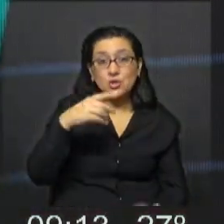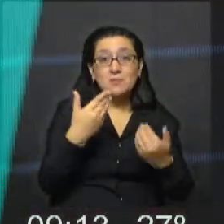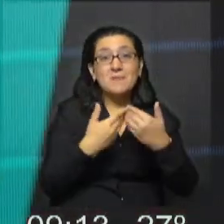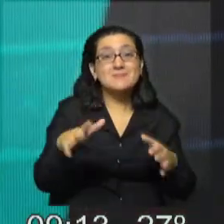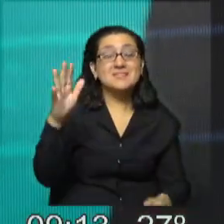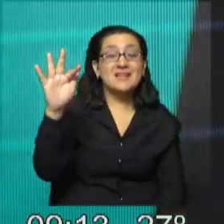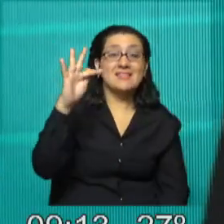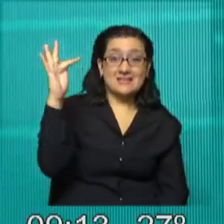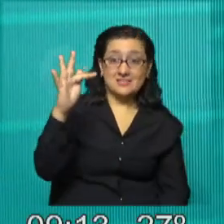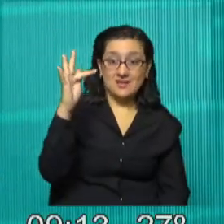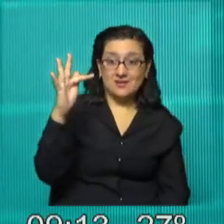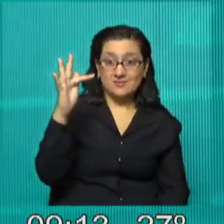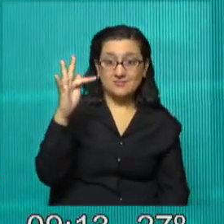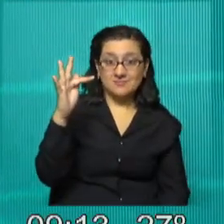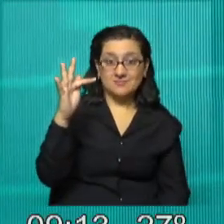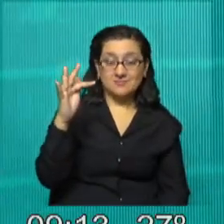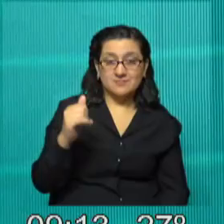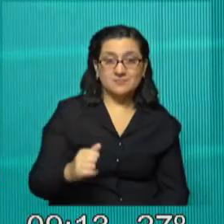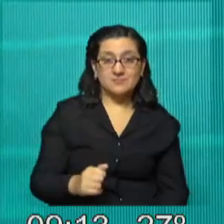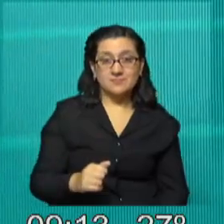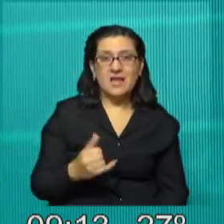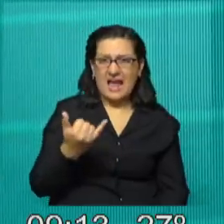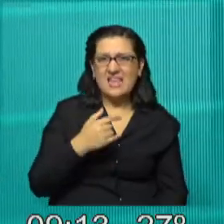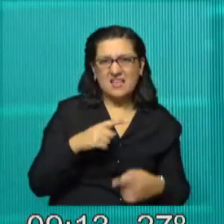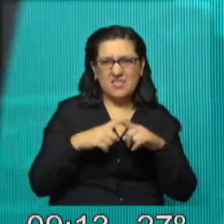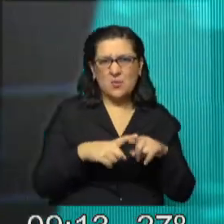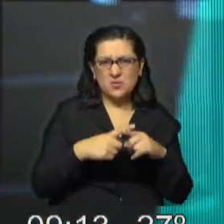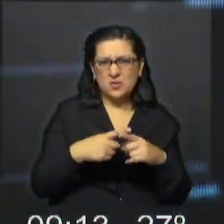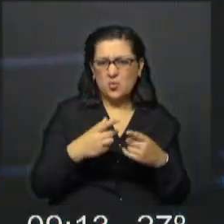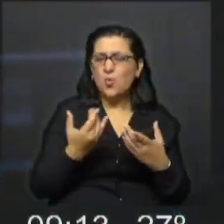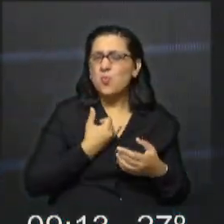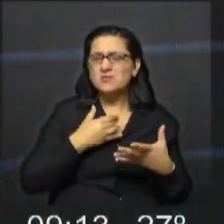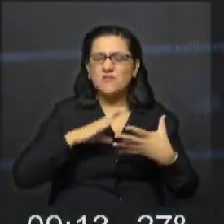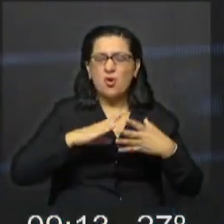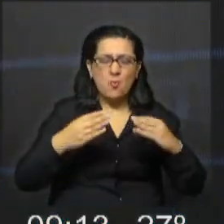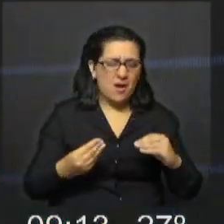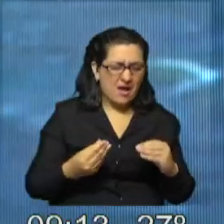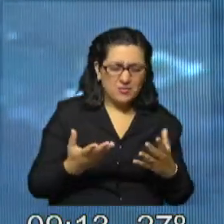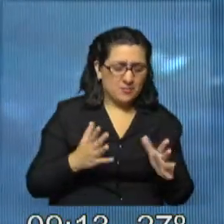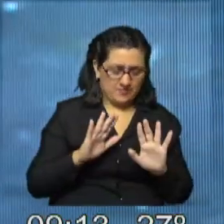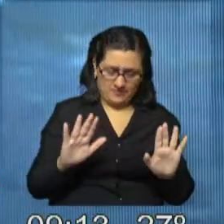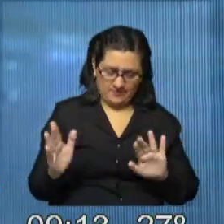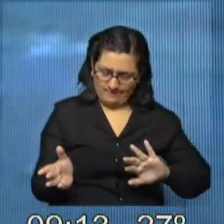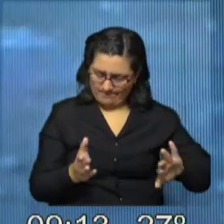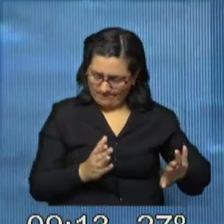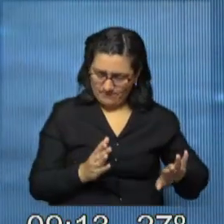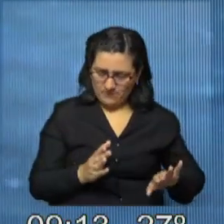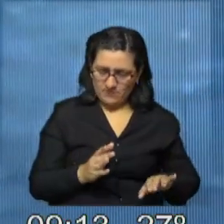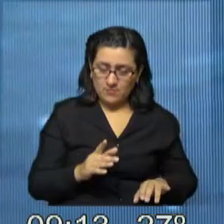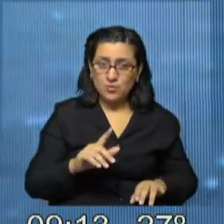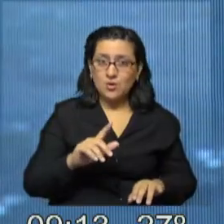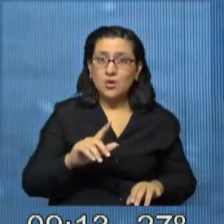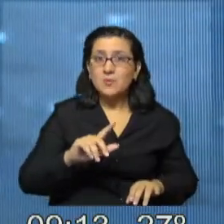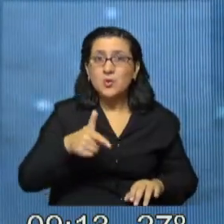taller, ¿no? Los famosos talleres, que habría que discutir bien qué formato de taller, para qué, cómo, en base a qué. Donde no hay salones